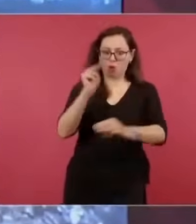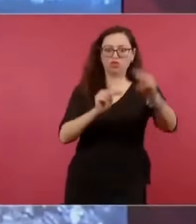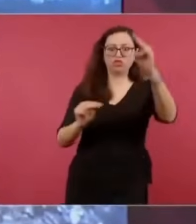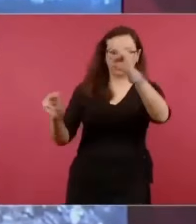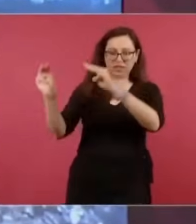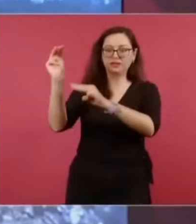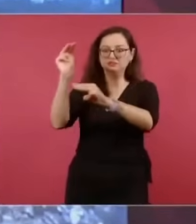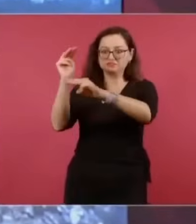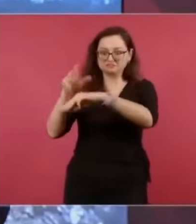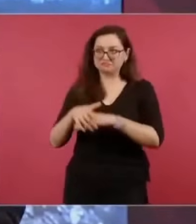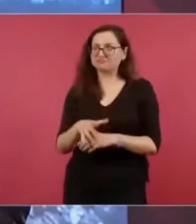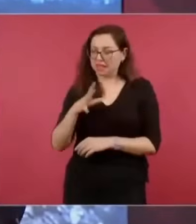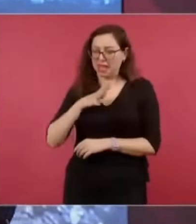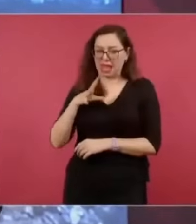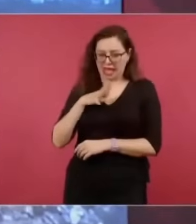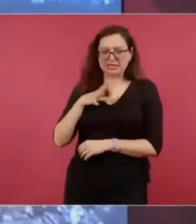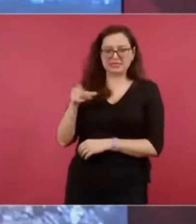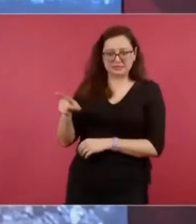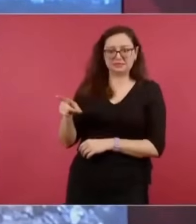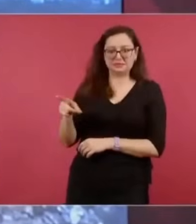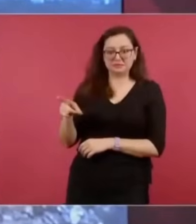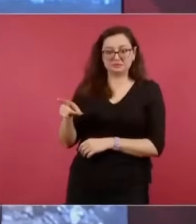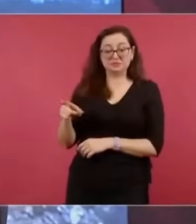Pues llegó una minera canadiense